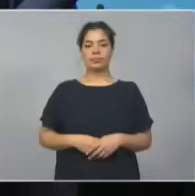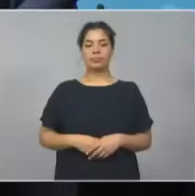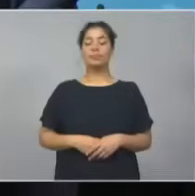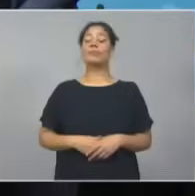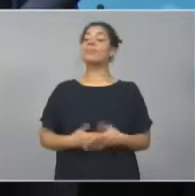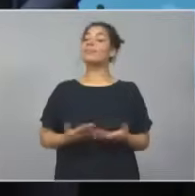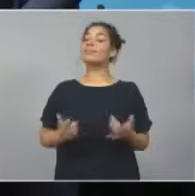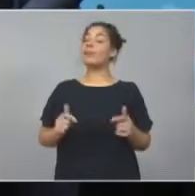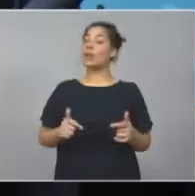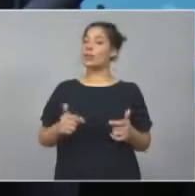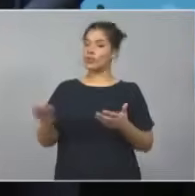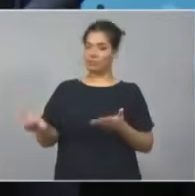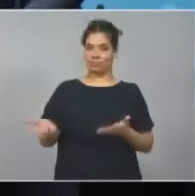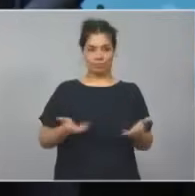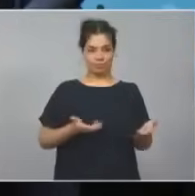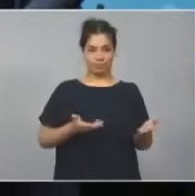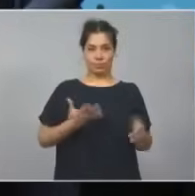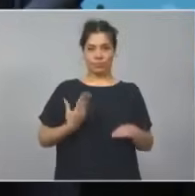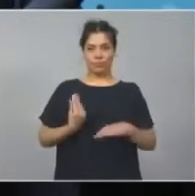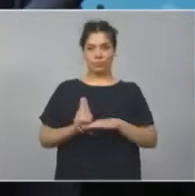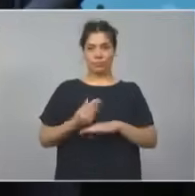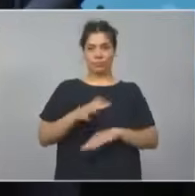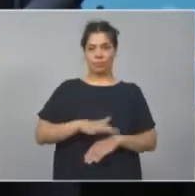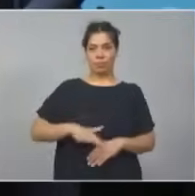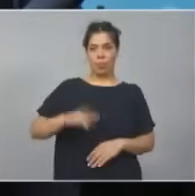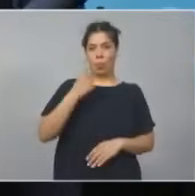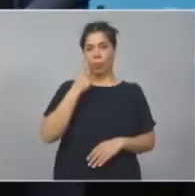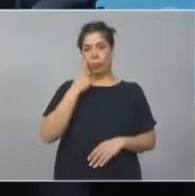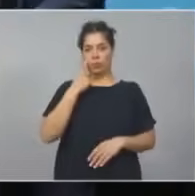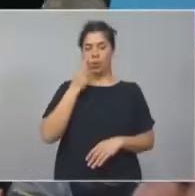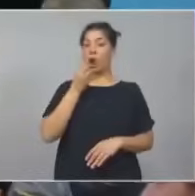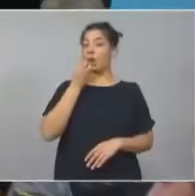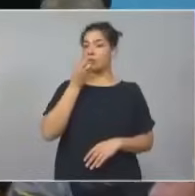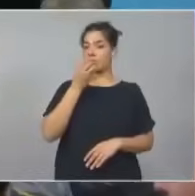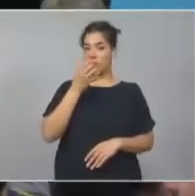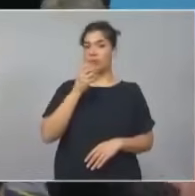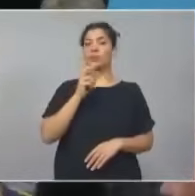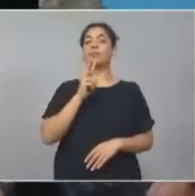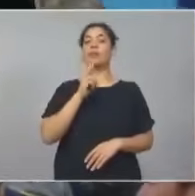Invitamos a continuación al municipio de Las Flores, Alberto Gelené.